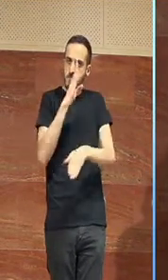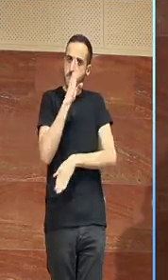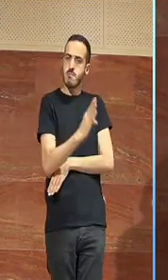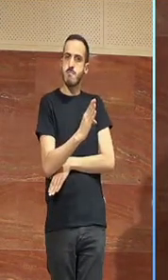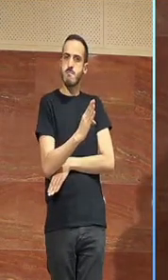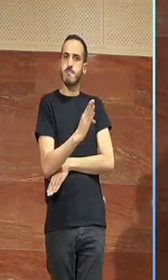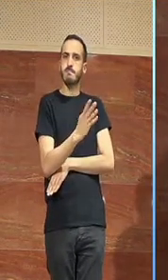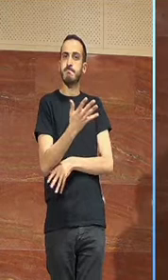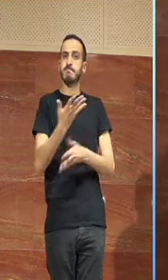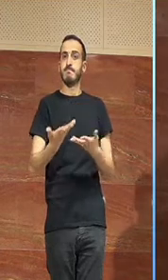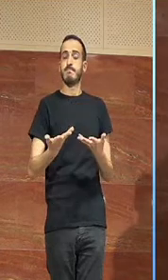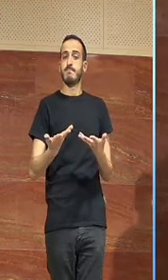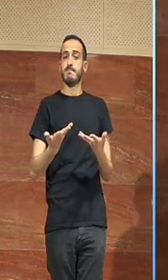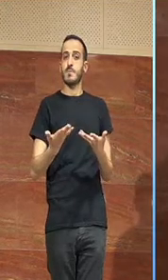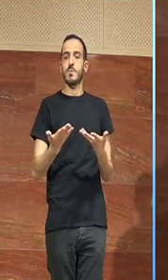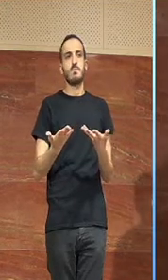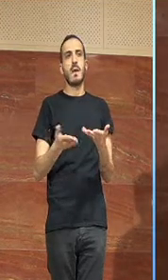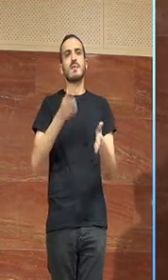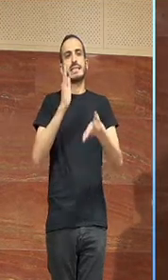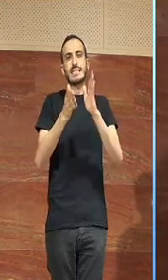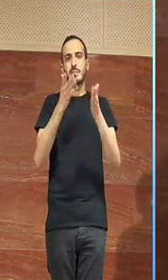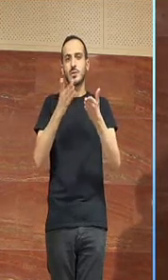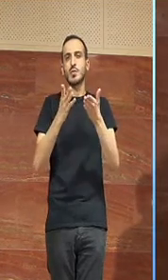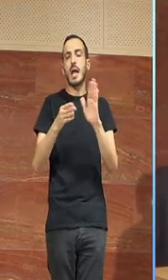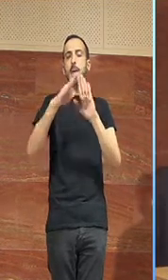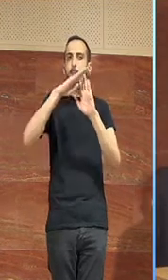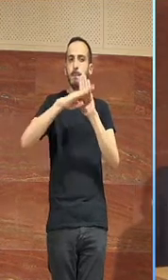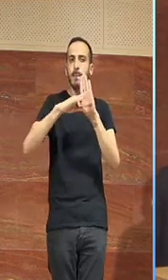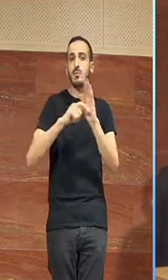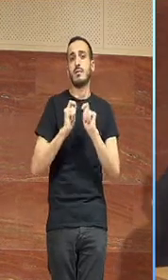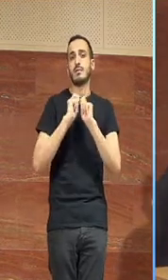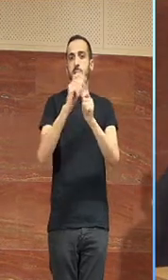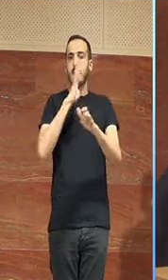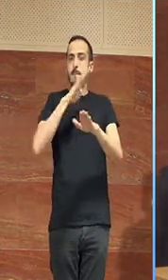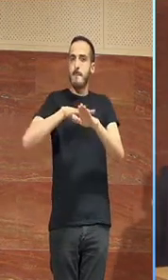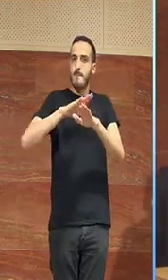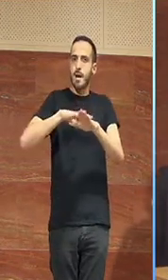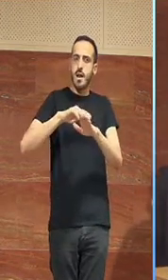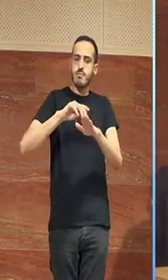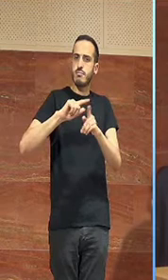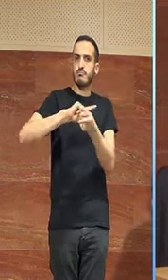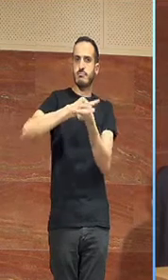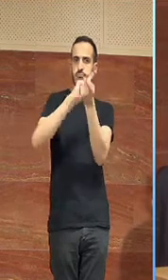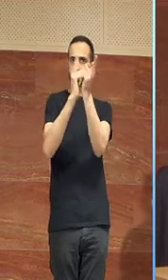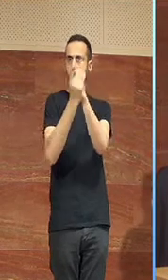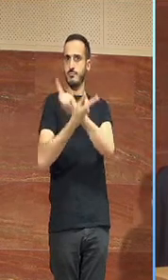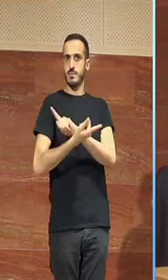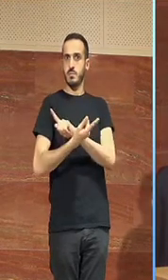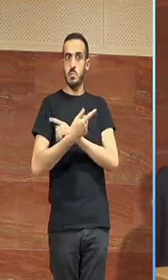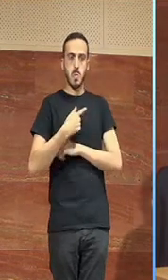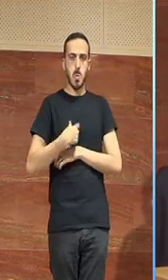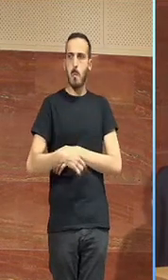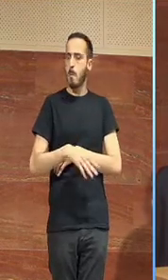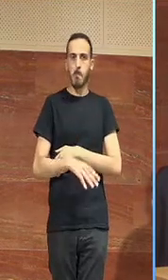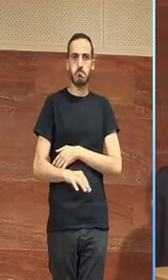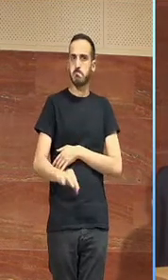pues les di una serie de pautas para que se modificara la vivienda. Yo, pues, como os podéis imaginar, no tenía ni idea. O